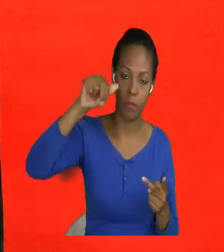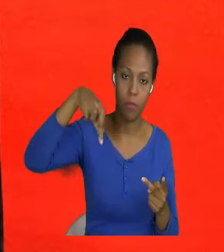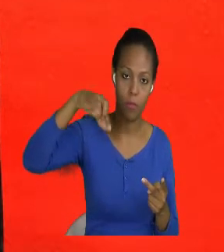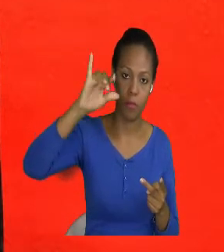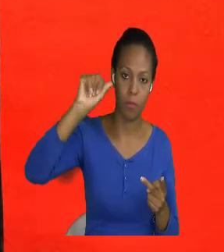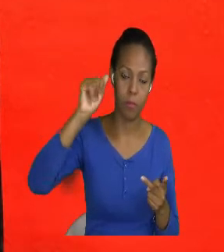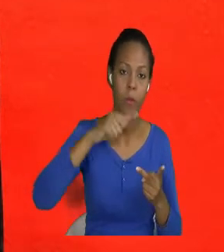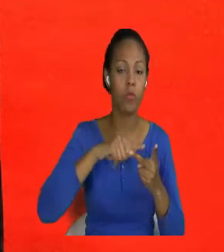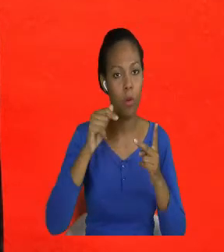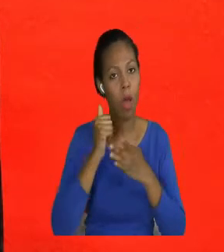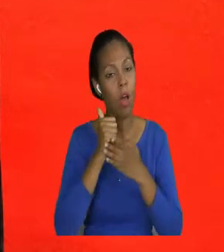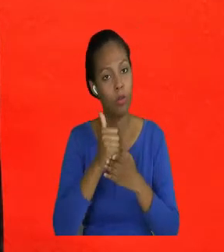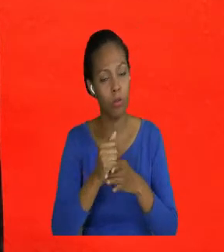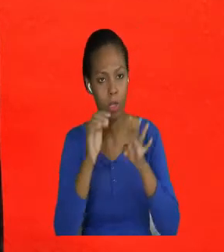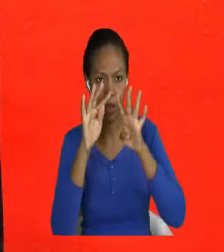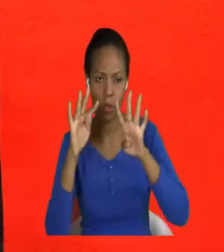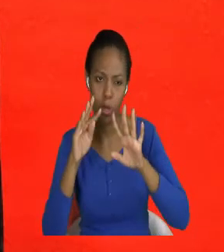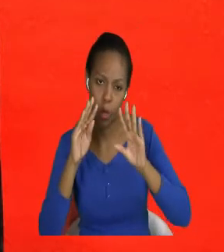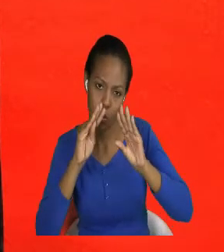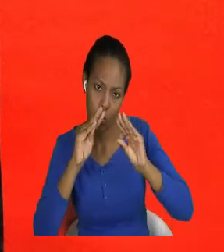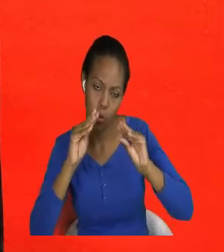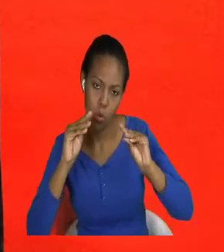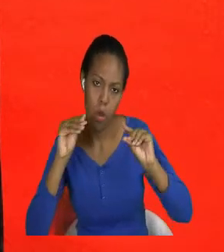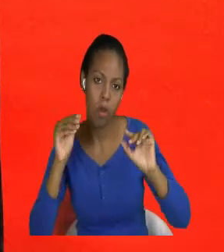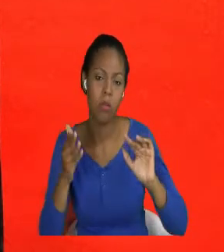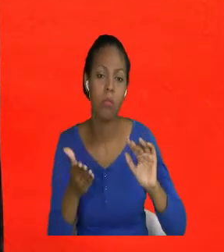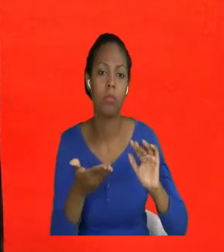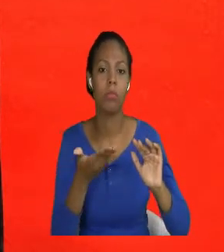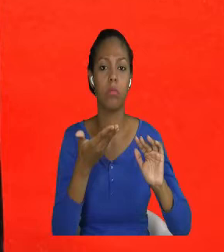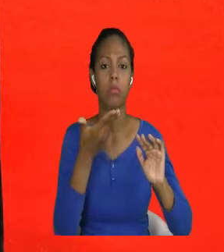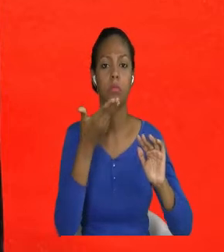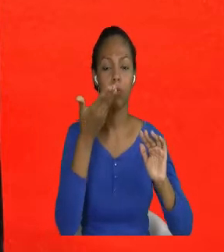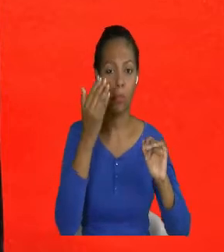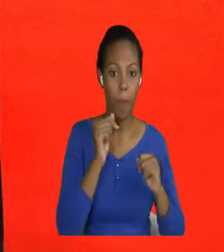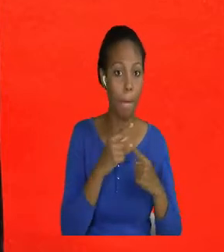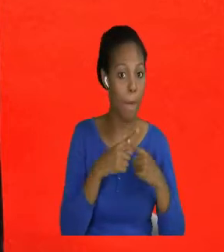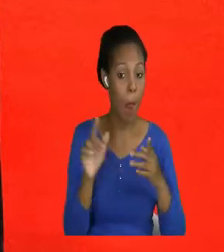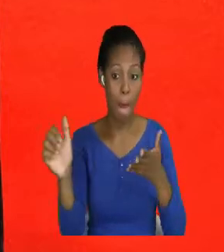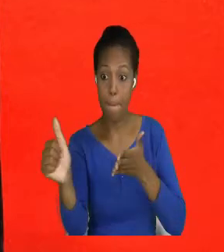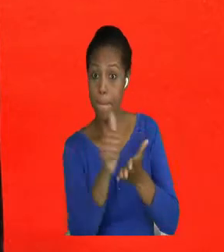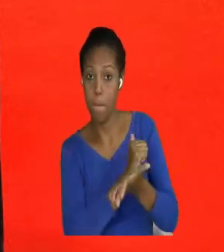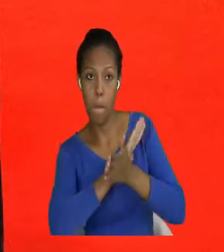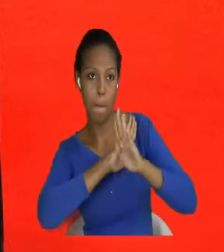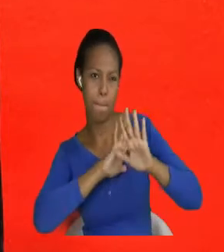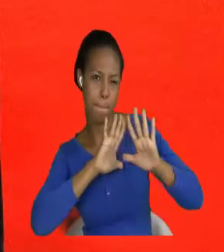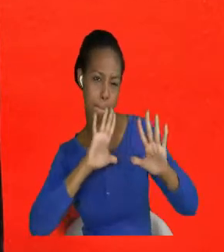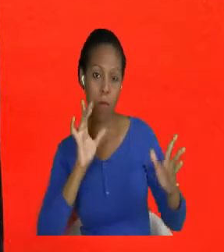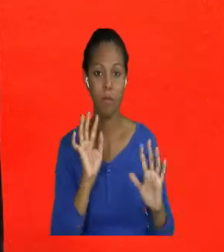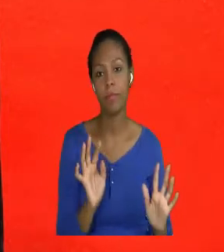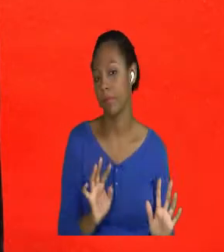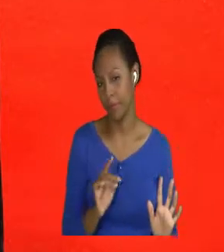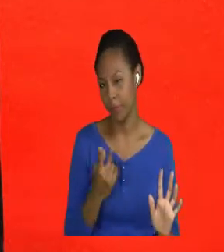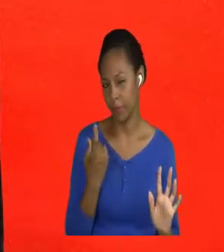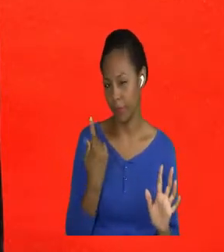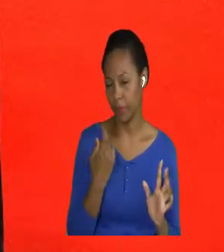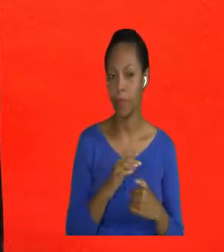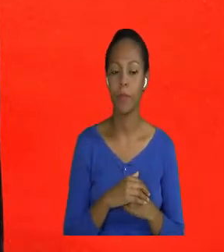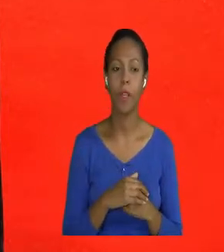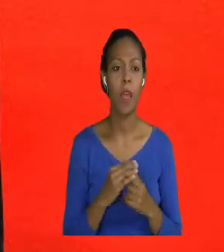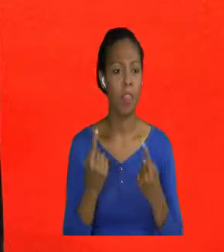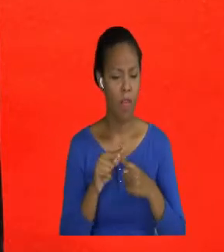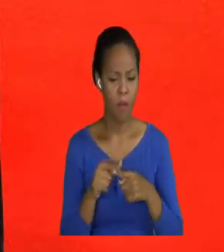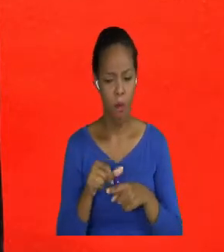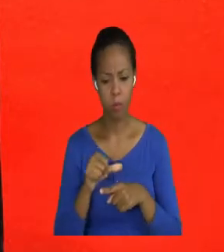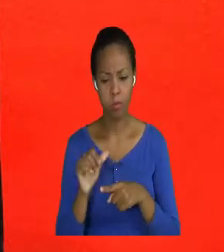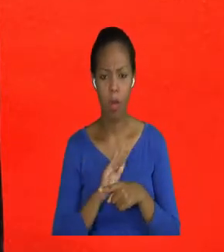las estrías. Eso da un mejoramiento para la estría, pero no la elimina. Hay muchas cremas que salen de que